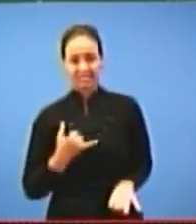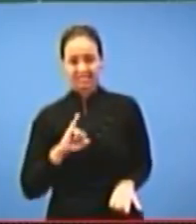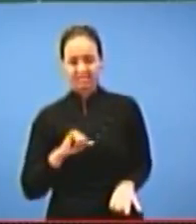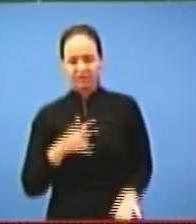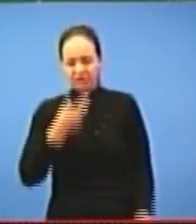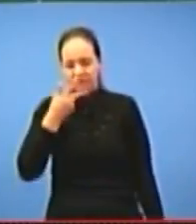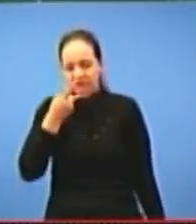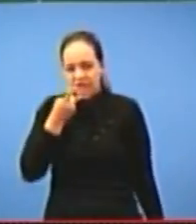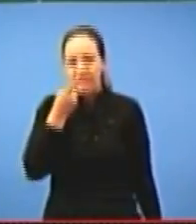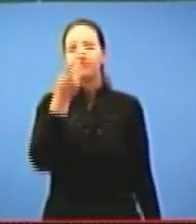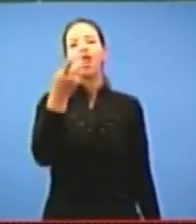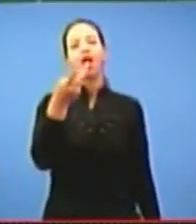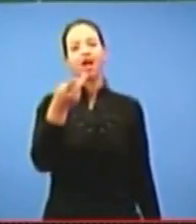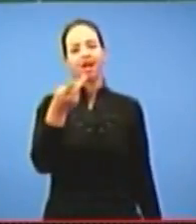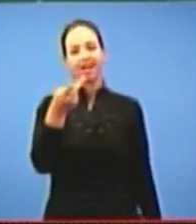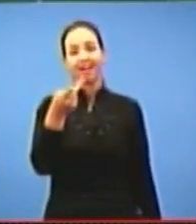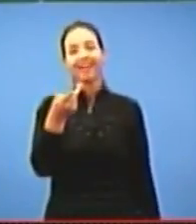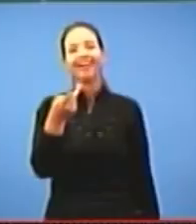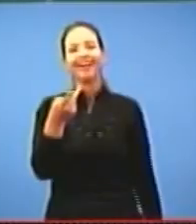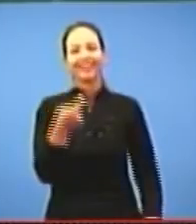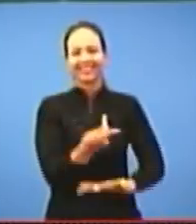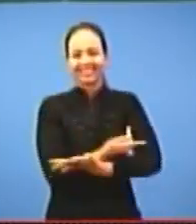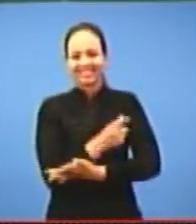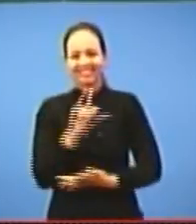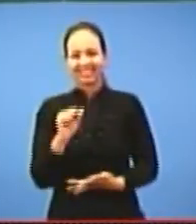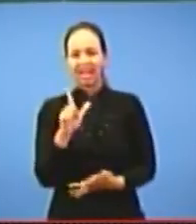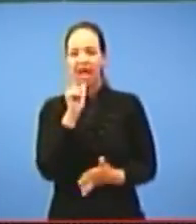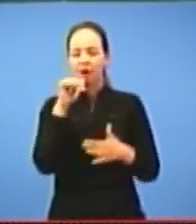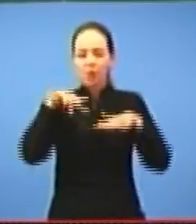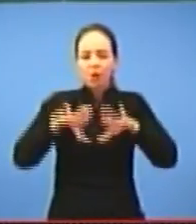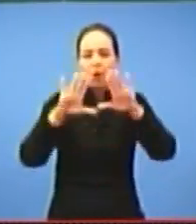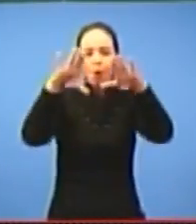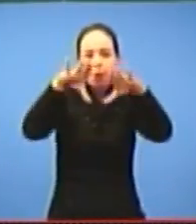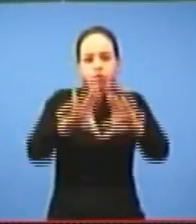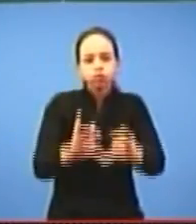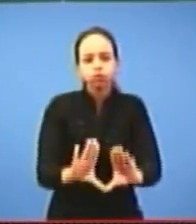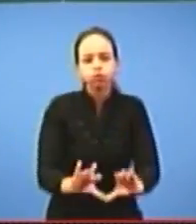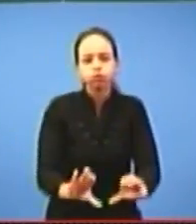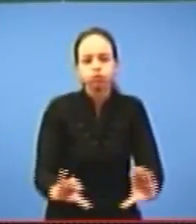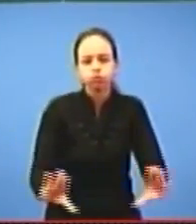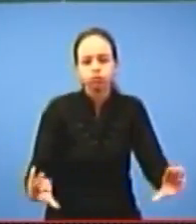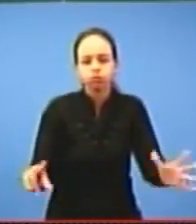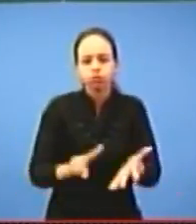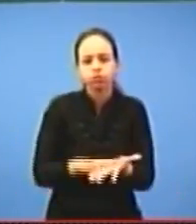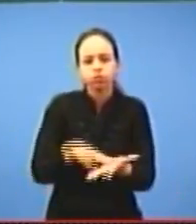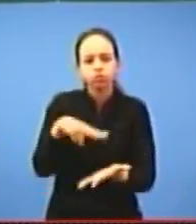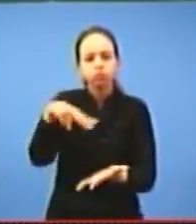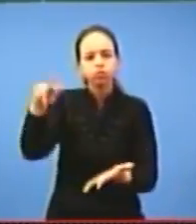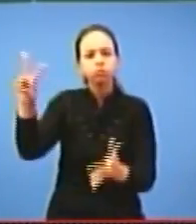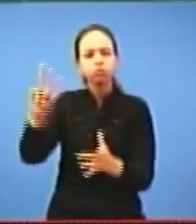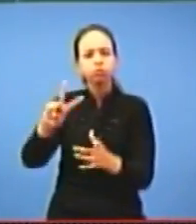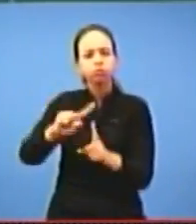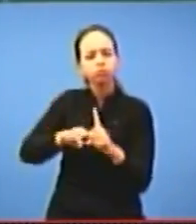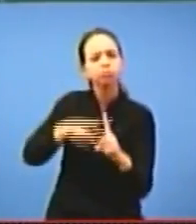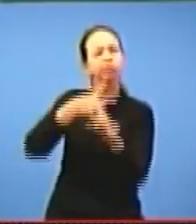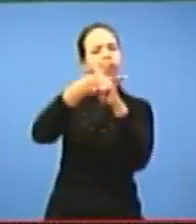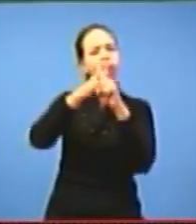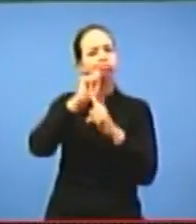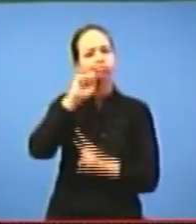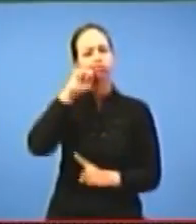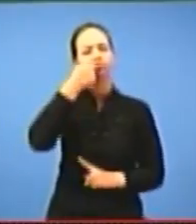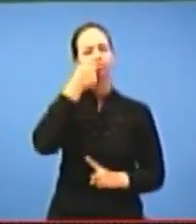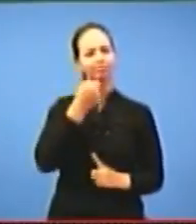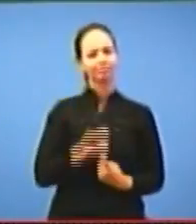un asunto. Cuando aquel hombre abría la boca, el mar calvaba, el pan se multiplicaba, los muertos